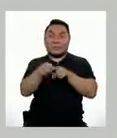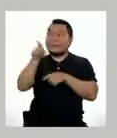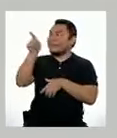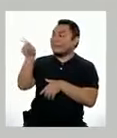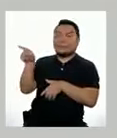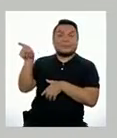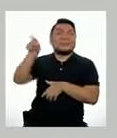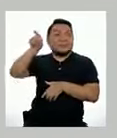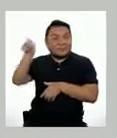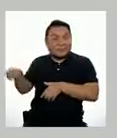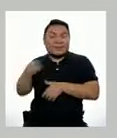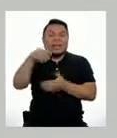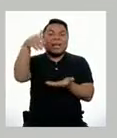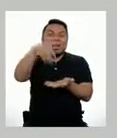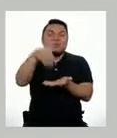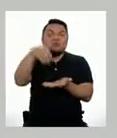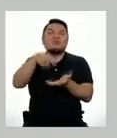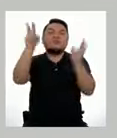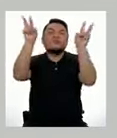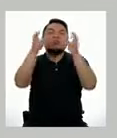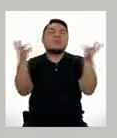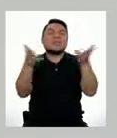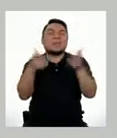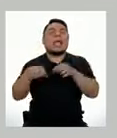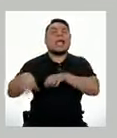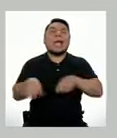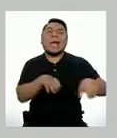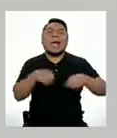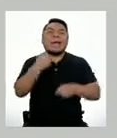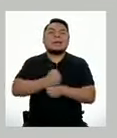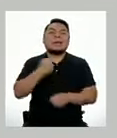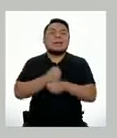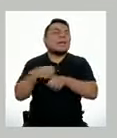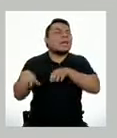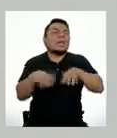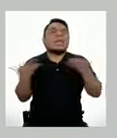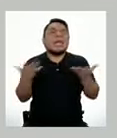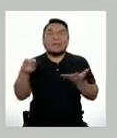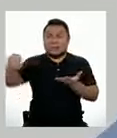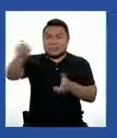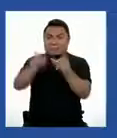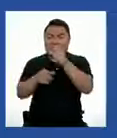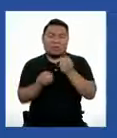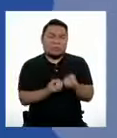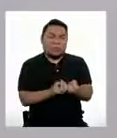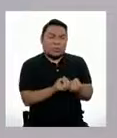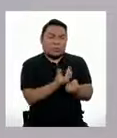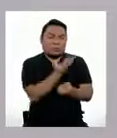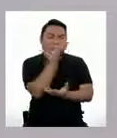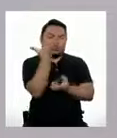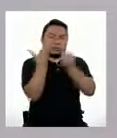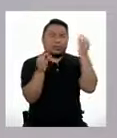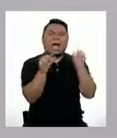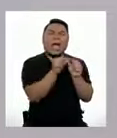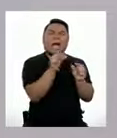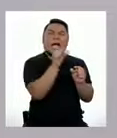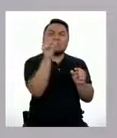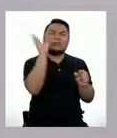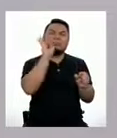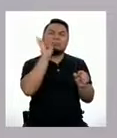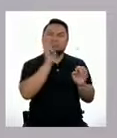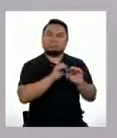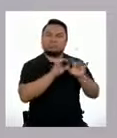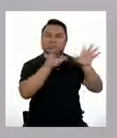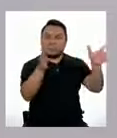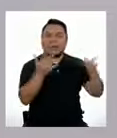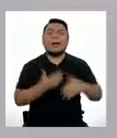la variable que se está estudiando es el tipo de actividad que genera gases de efecto invernadero. Los gráficos circulares son